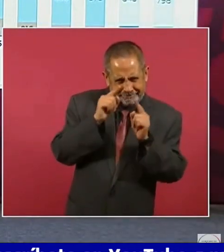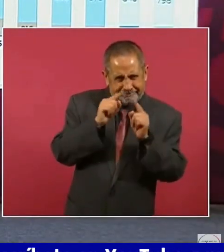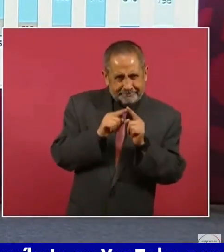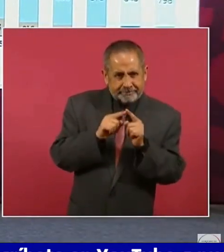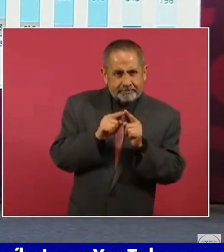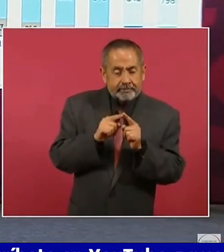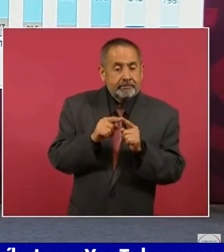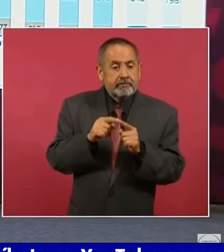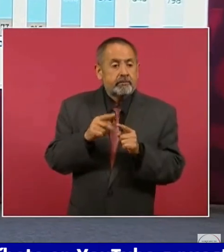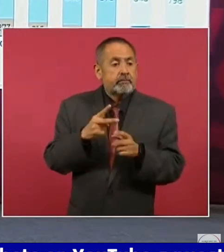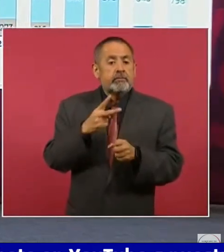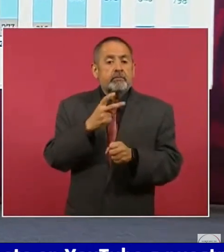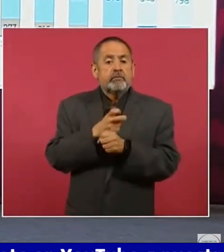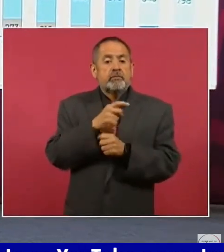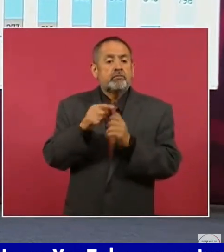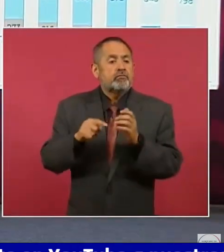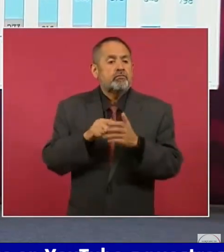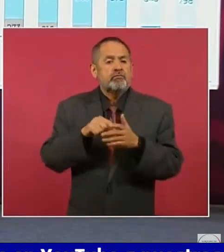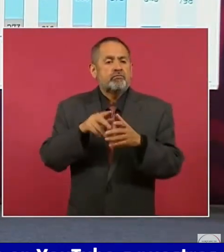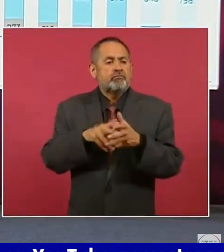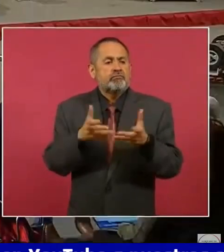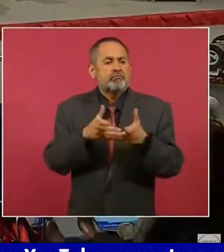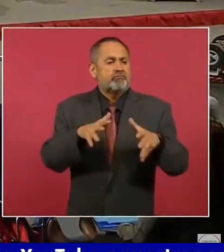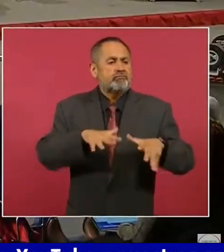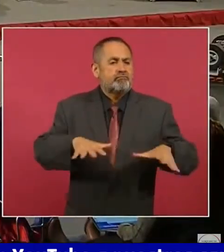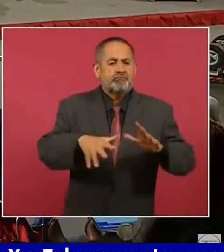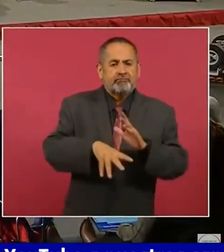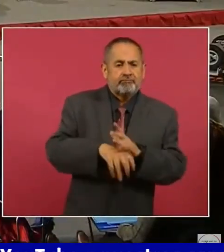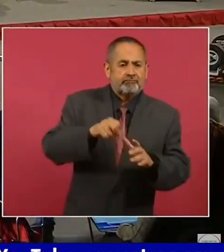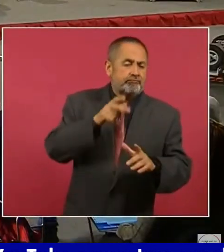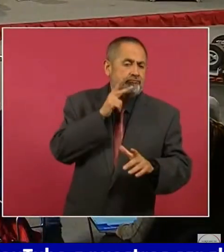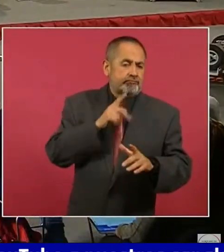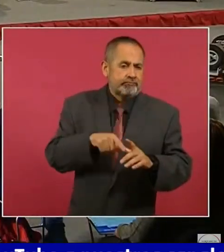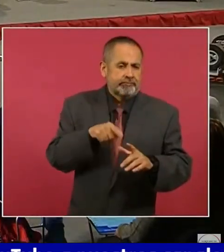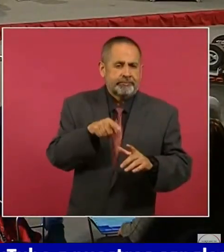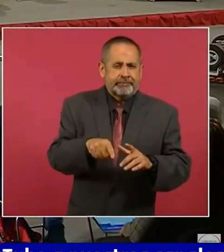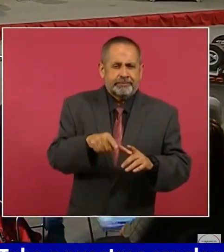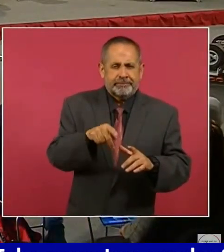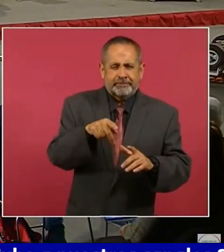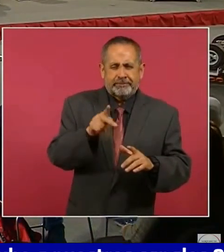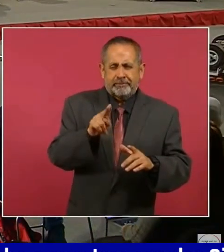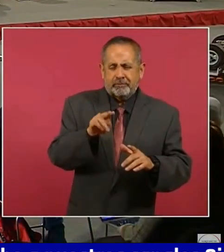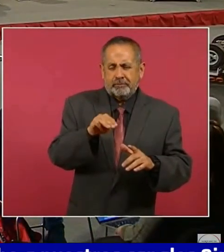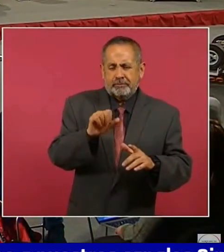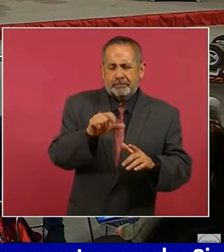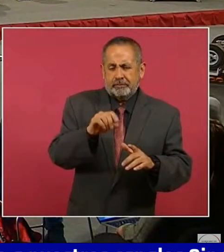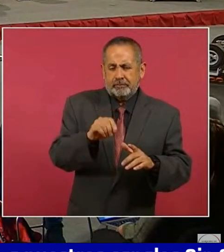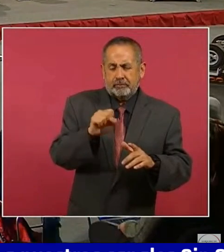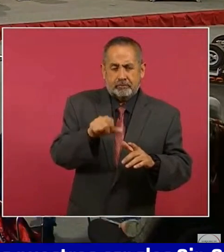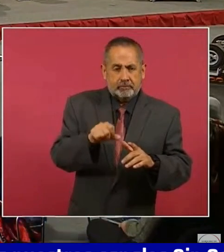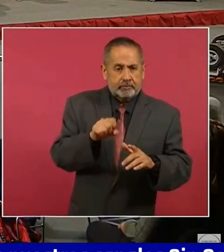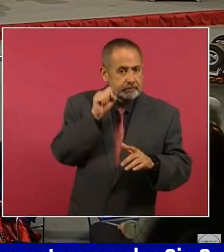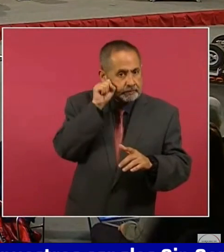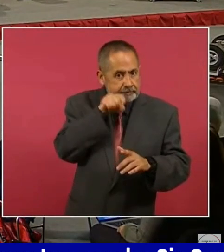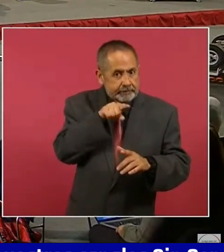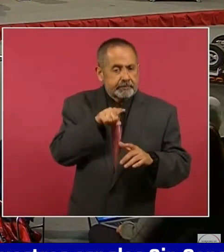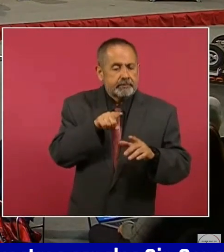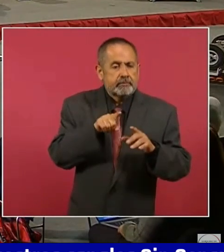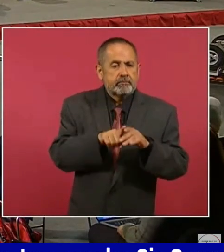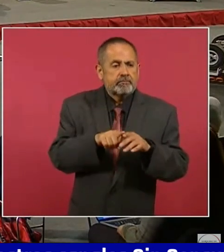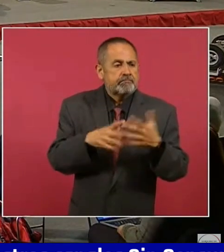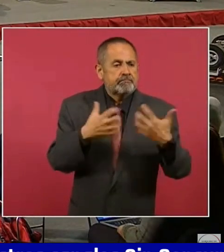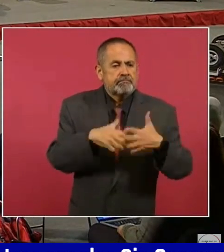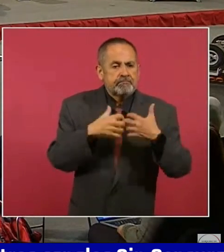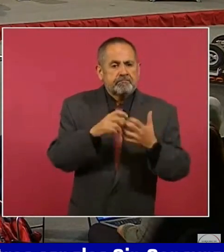más importante en Pemex, que es Cumalozap. Cumalozap aparece también en estas épocas con poca